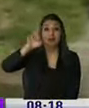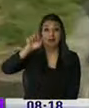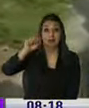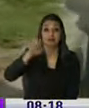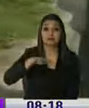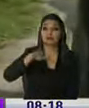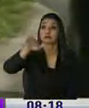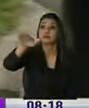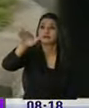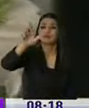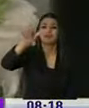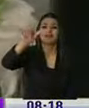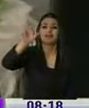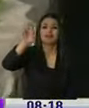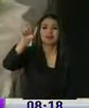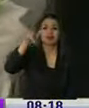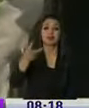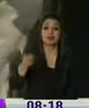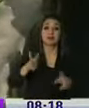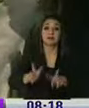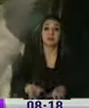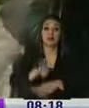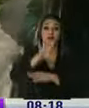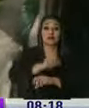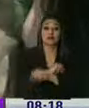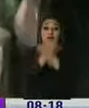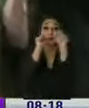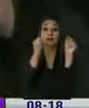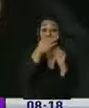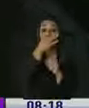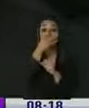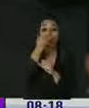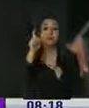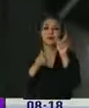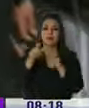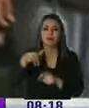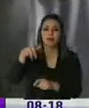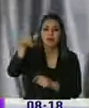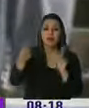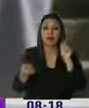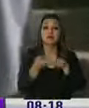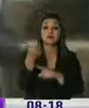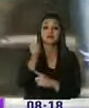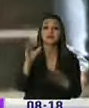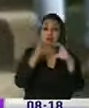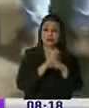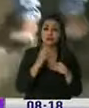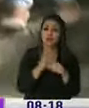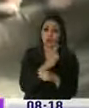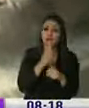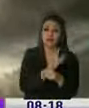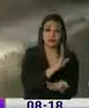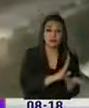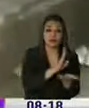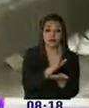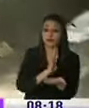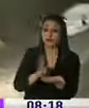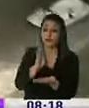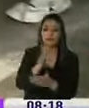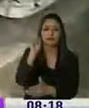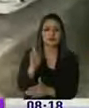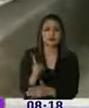Caminos de la Libertad, que concurren desde las 4 de la mañana hasta las 10 de la noche. Entonces es bastante,